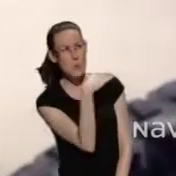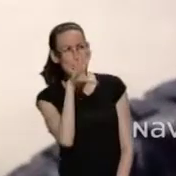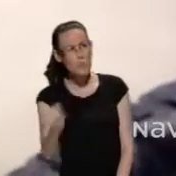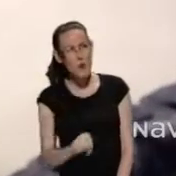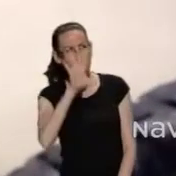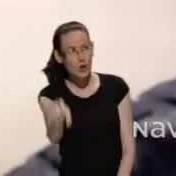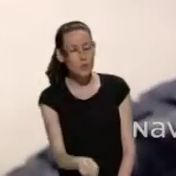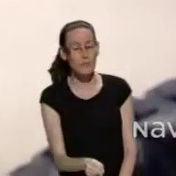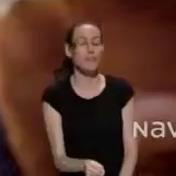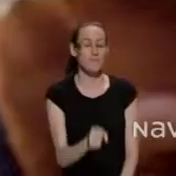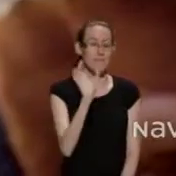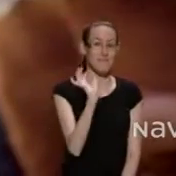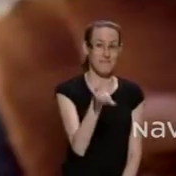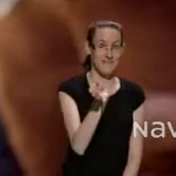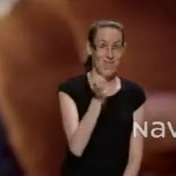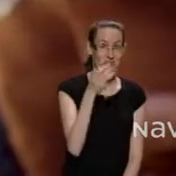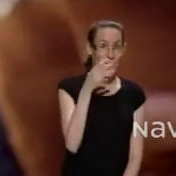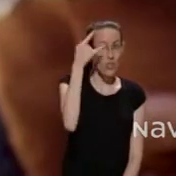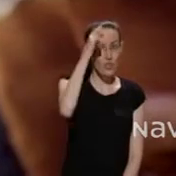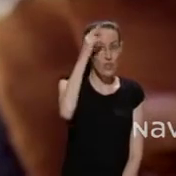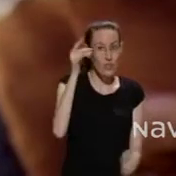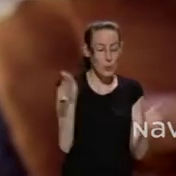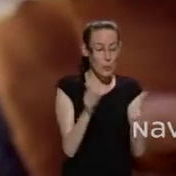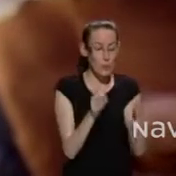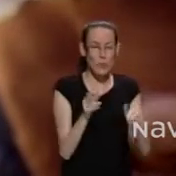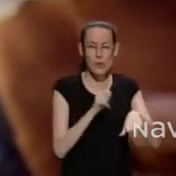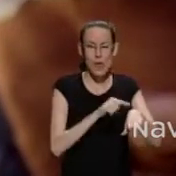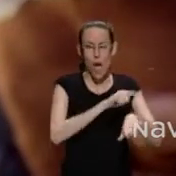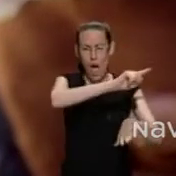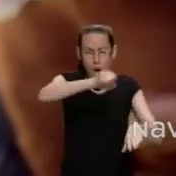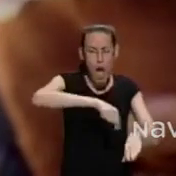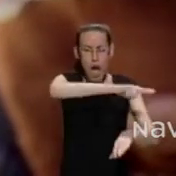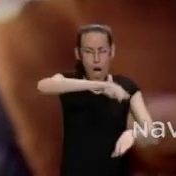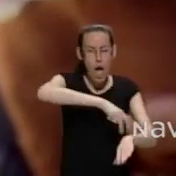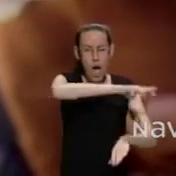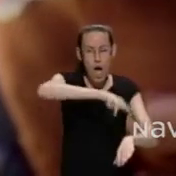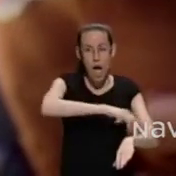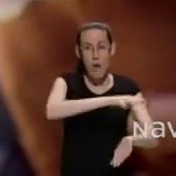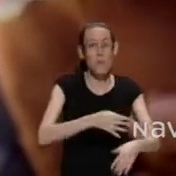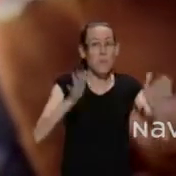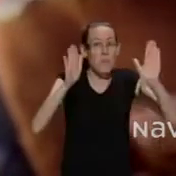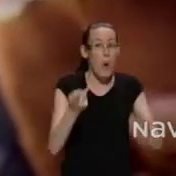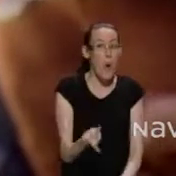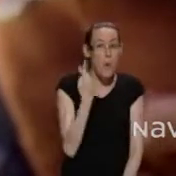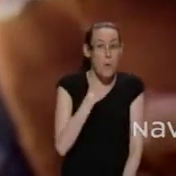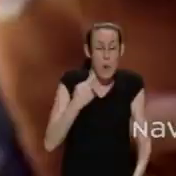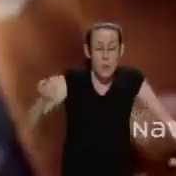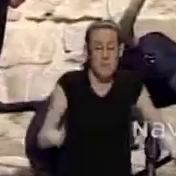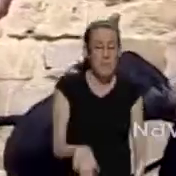sí. Pero bueno, como yo tengo mucho tiempo después de jubilarme, pues cuando puedo hago y cuando me canso me siento.